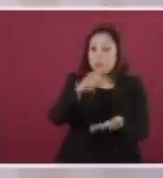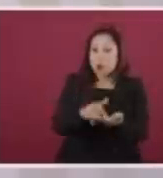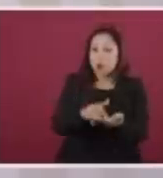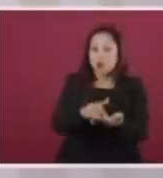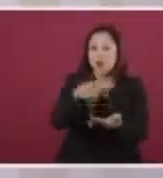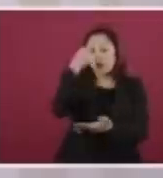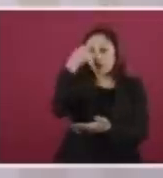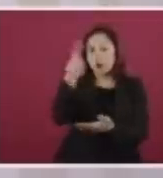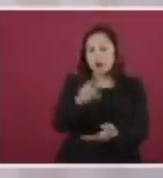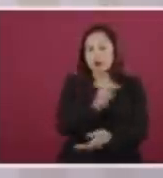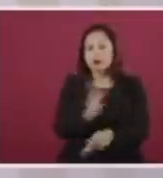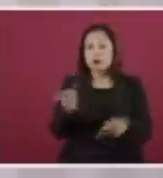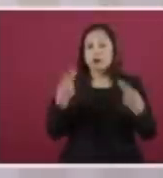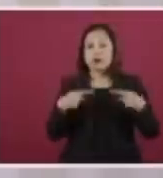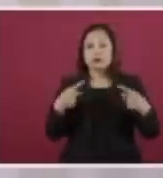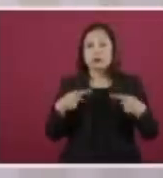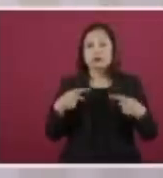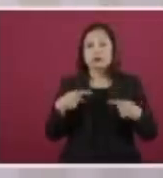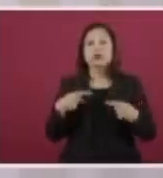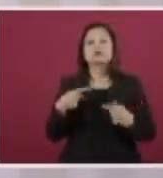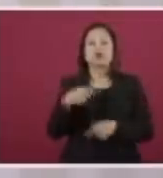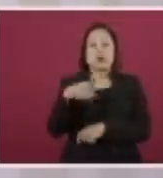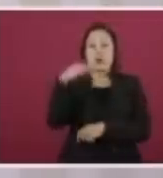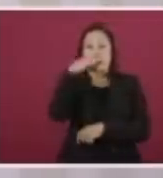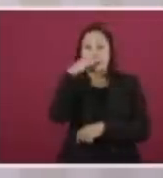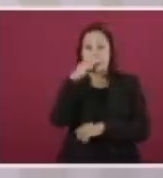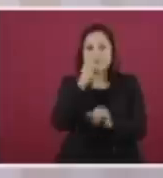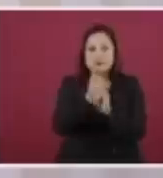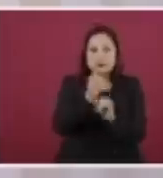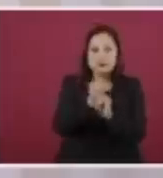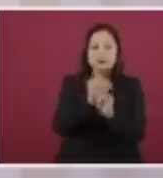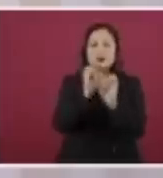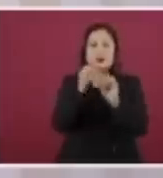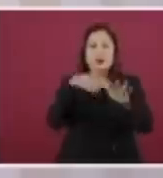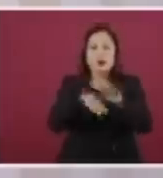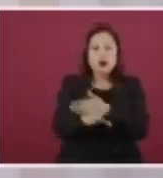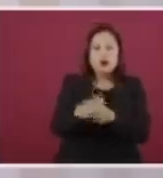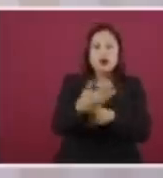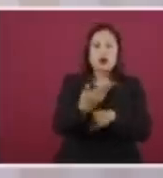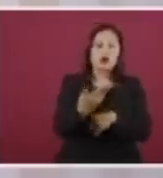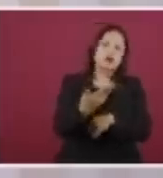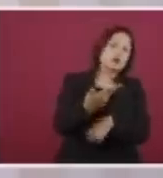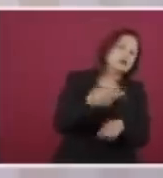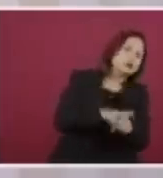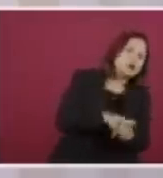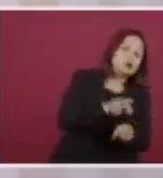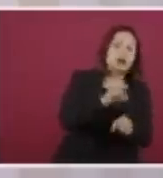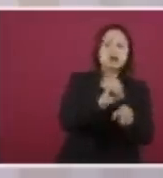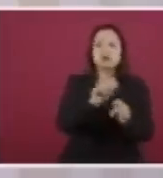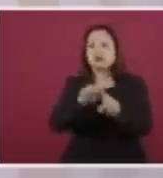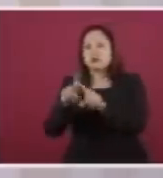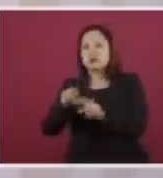escuelas, en hospitales y en centros integradores de servicios.